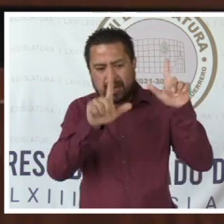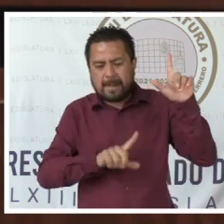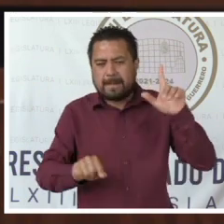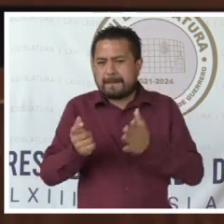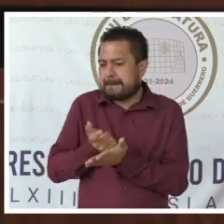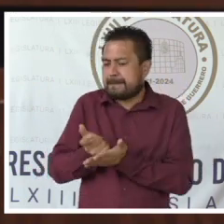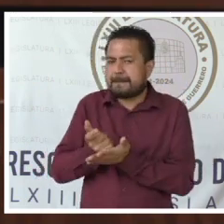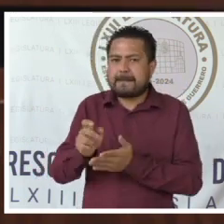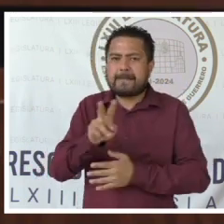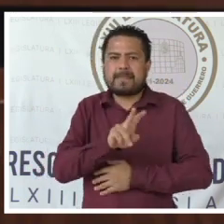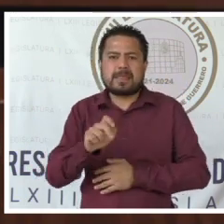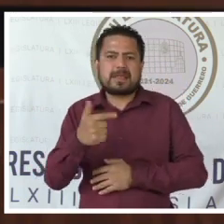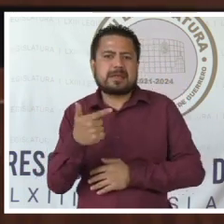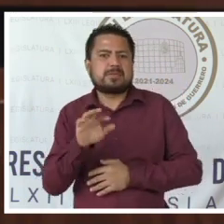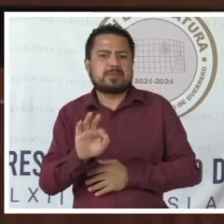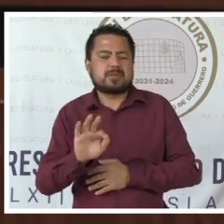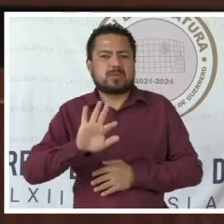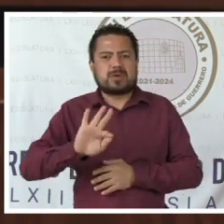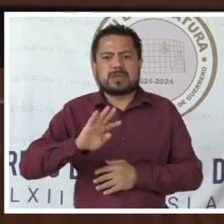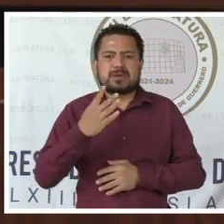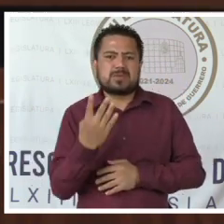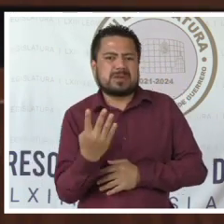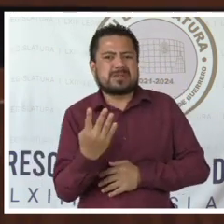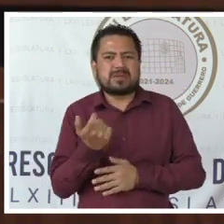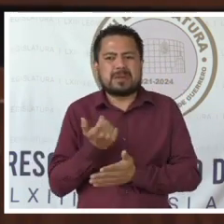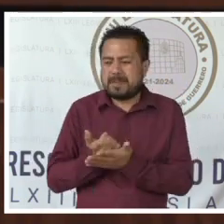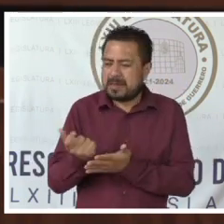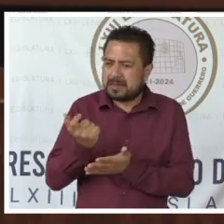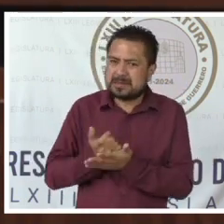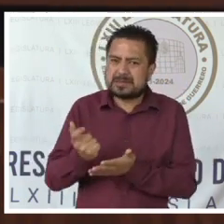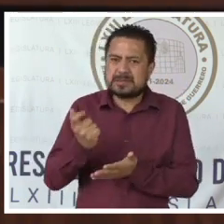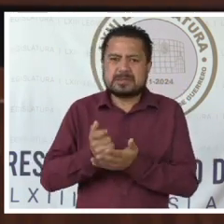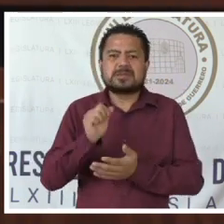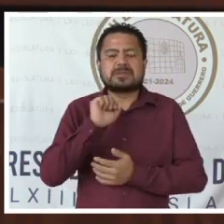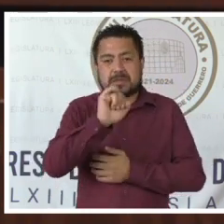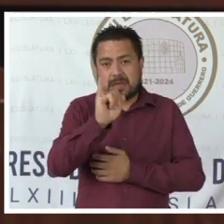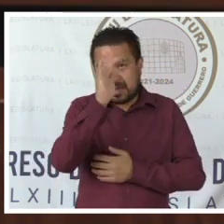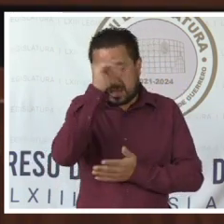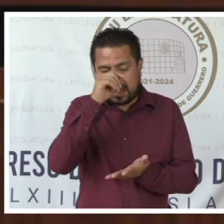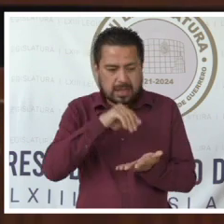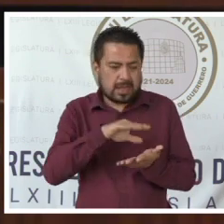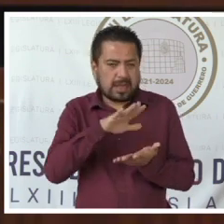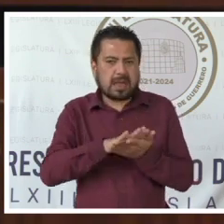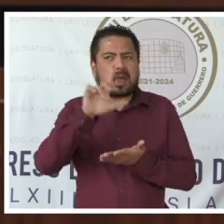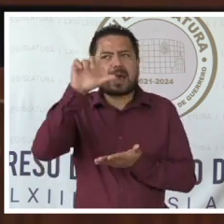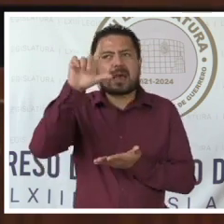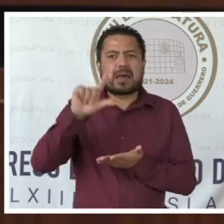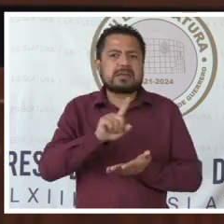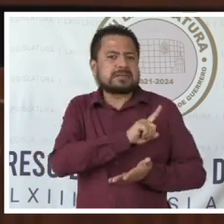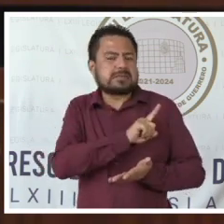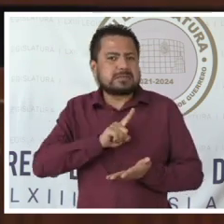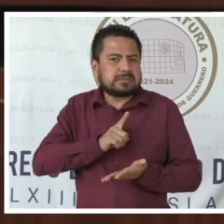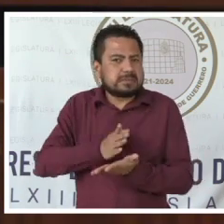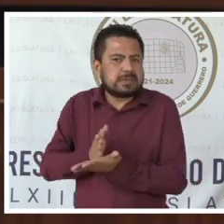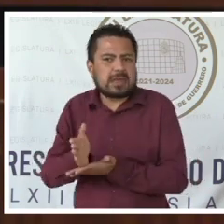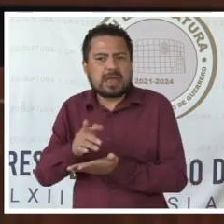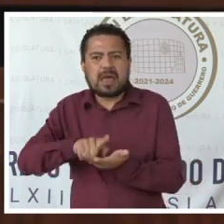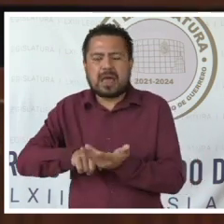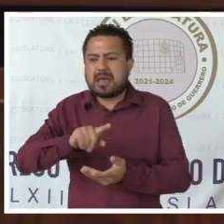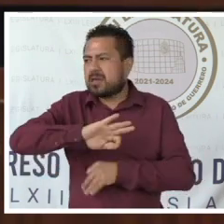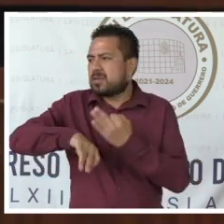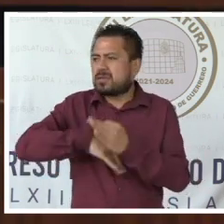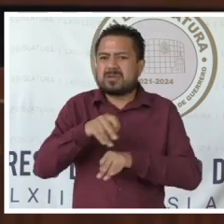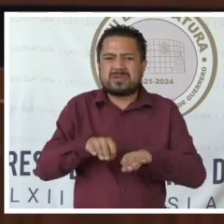salario mínimo es de 207.44 pesos si aplicamos el salario mínimo al que deben acceder las y